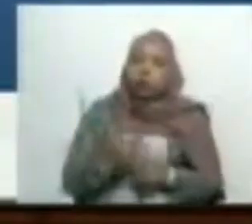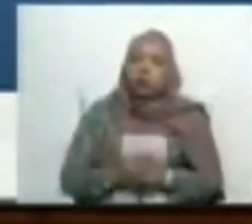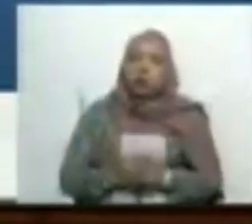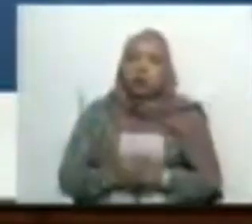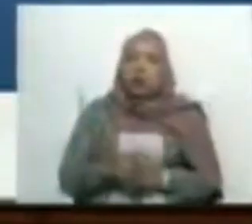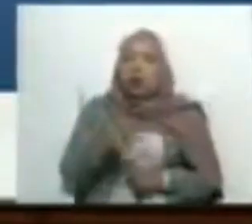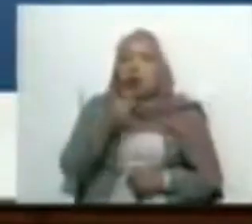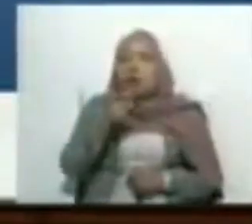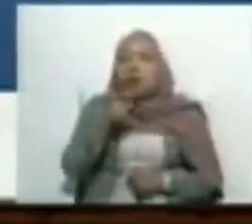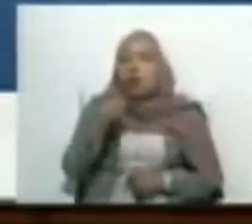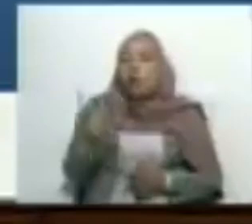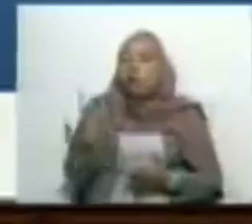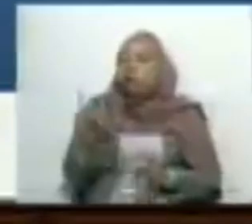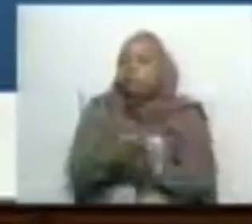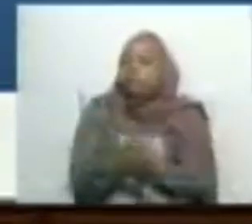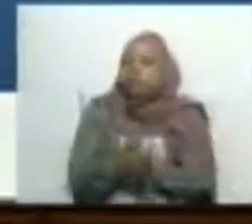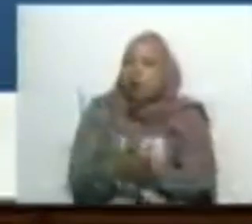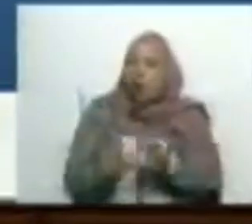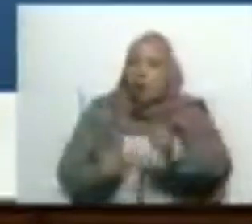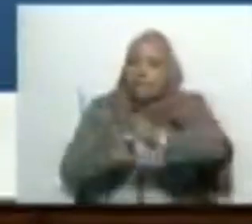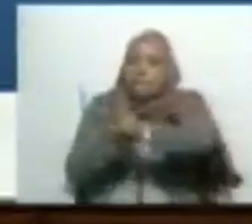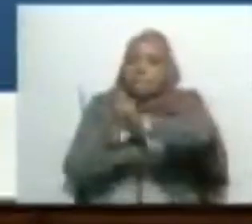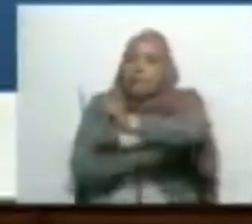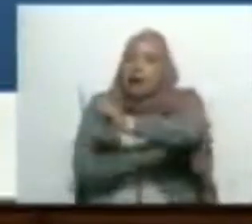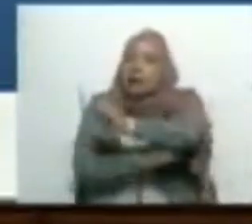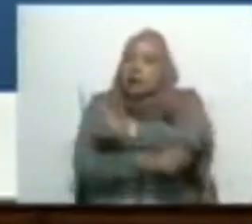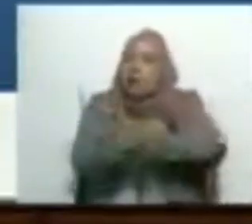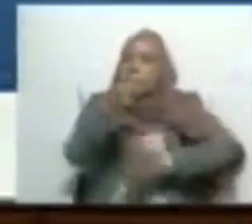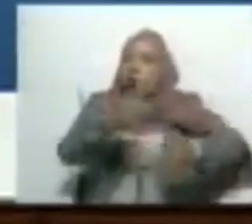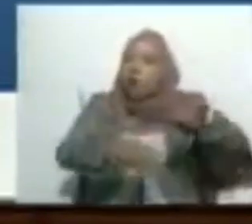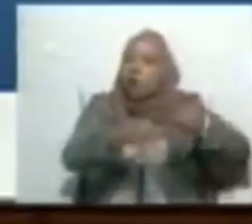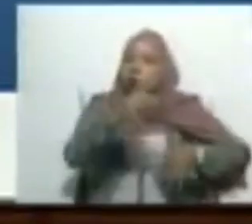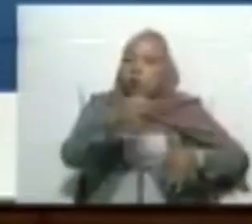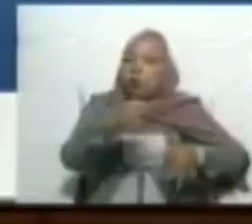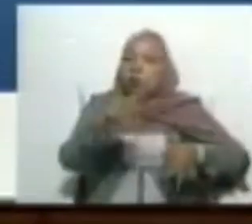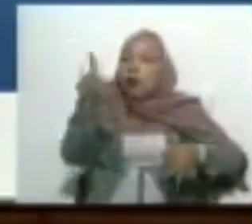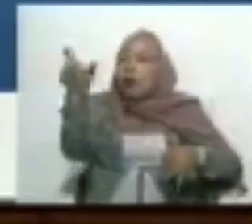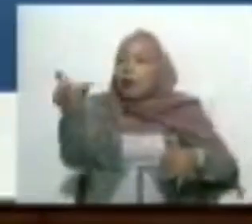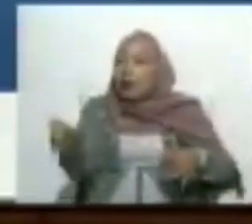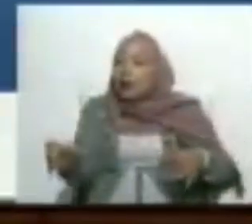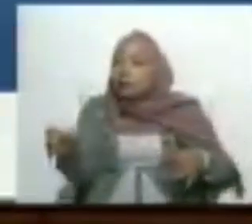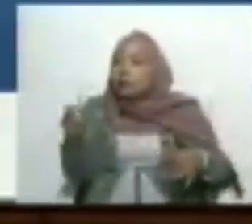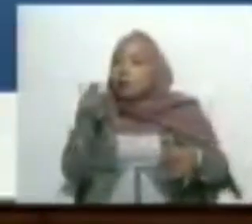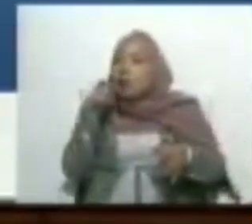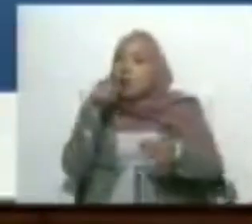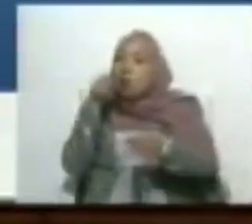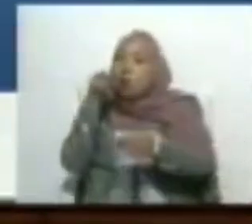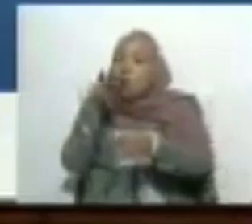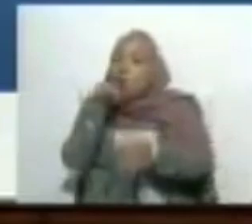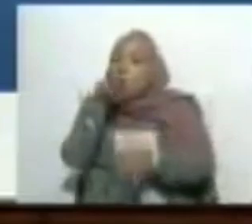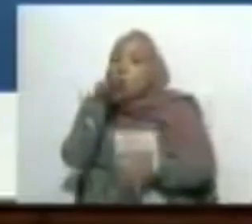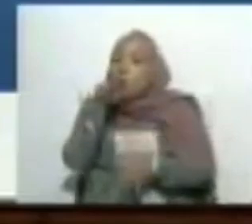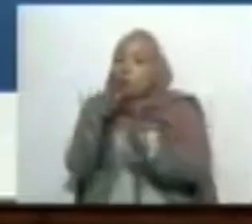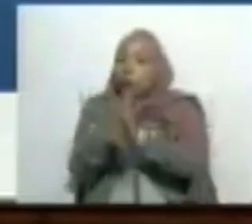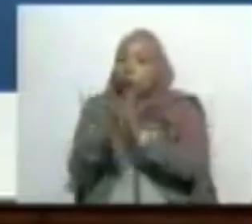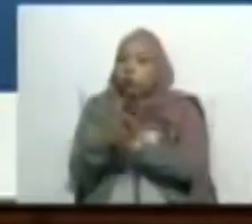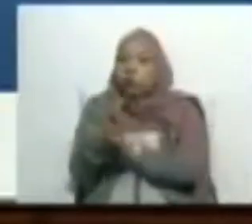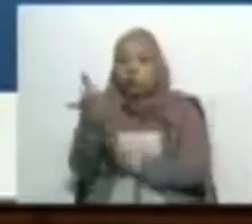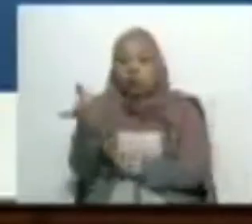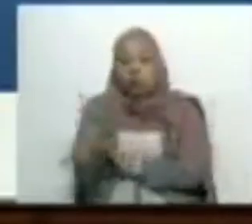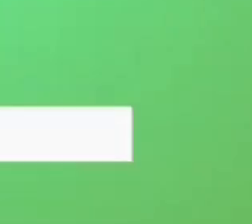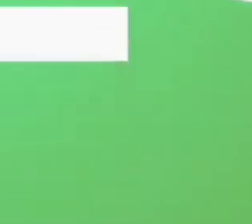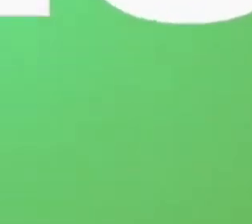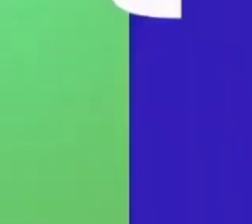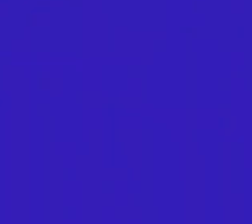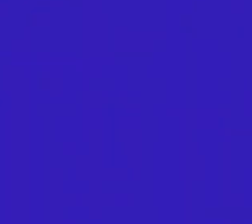Pregunta importante, ¿en qué se basaron? En la declaración de un sujeto llamado Guillermo